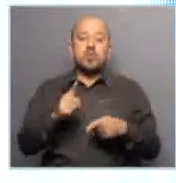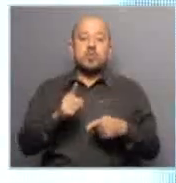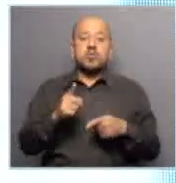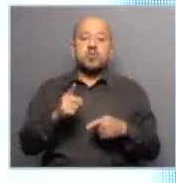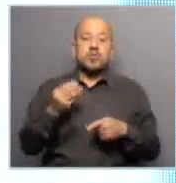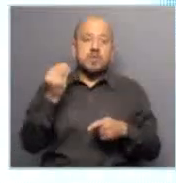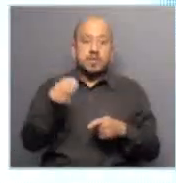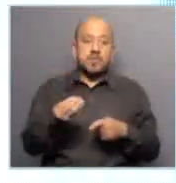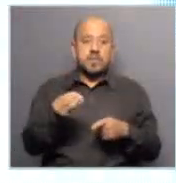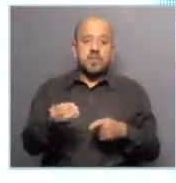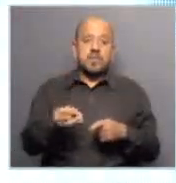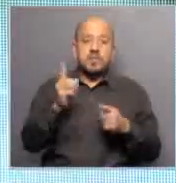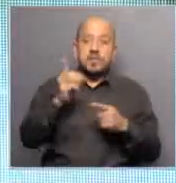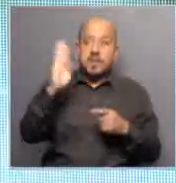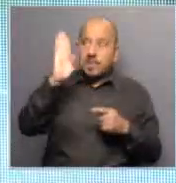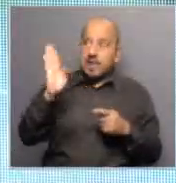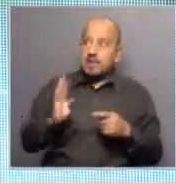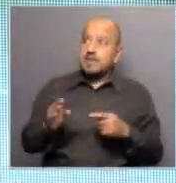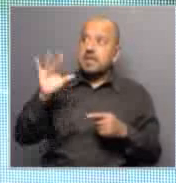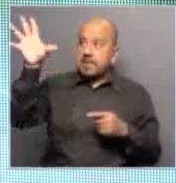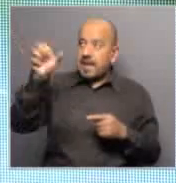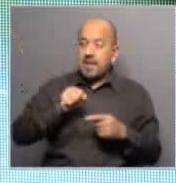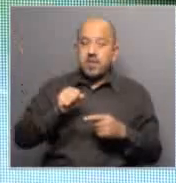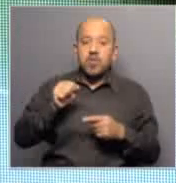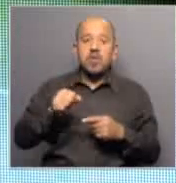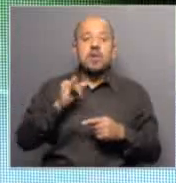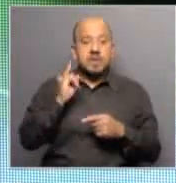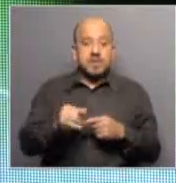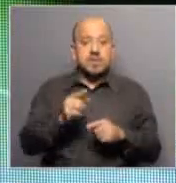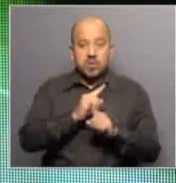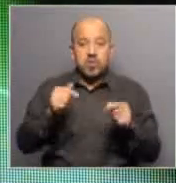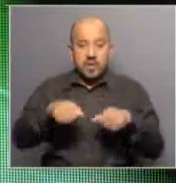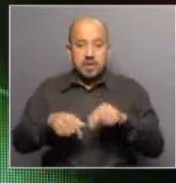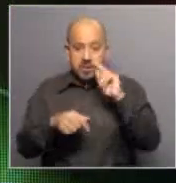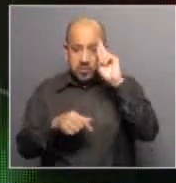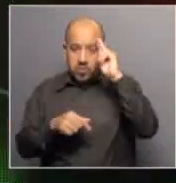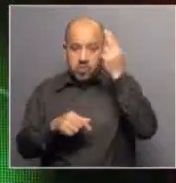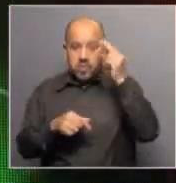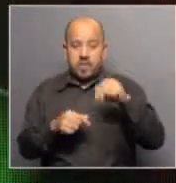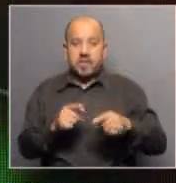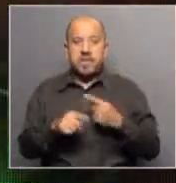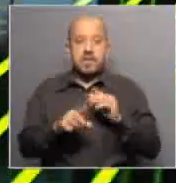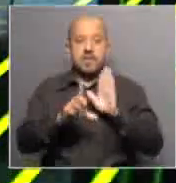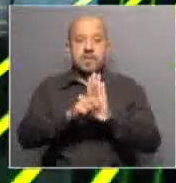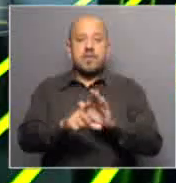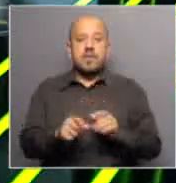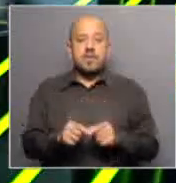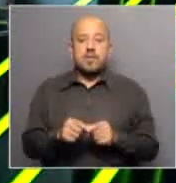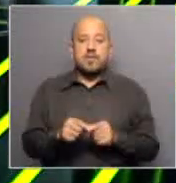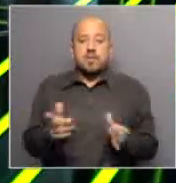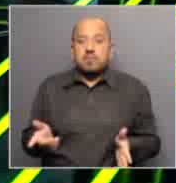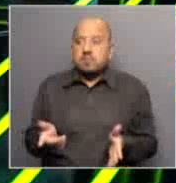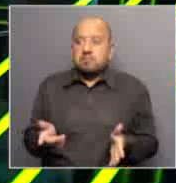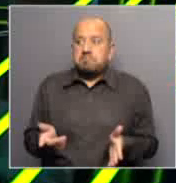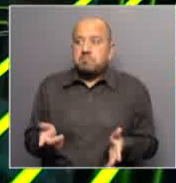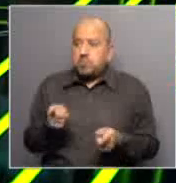cannabis que agarraste en Brasil y fíjate si fue una fuga del mercado legal. ¿No se hizo eso aún? Yo qué sé